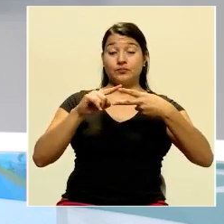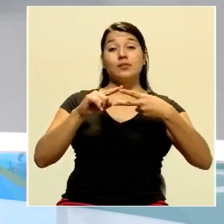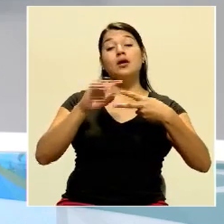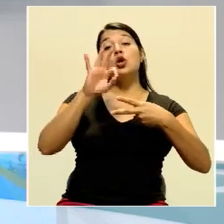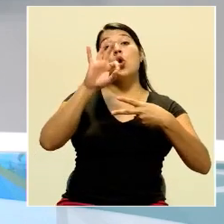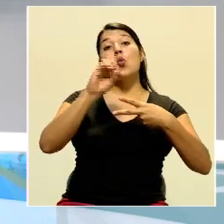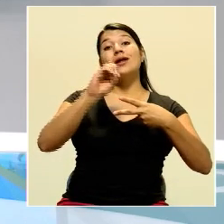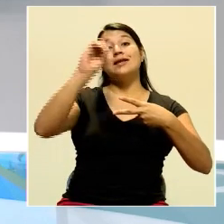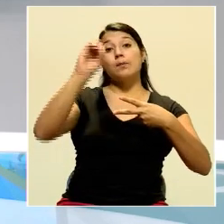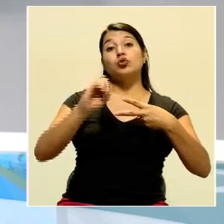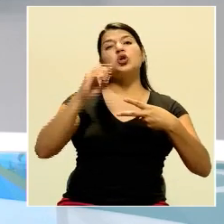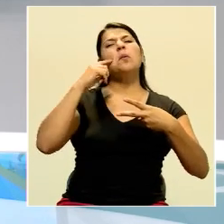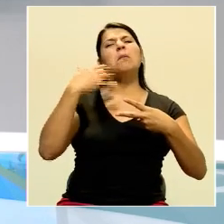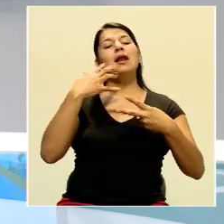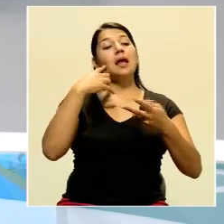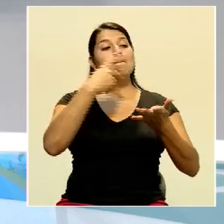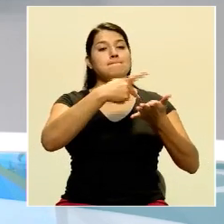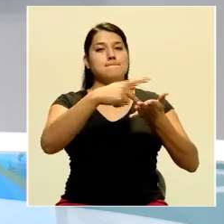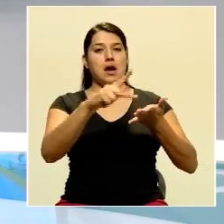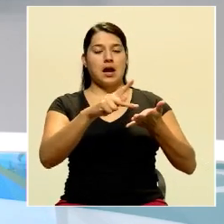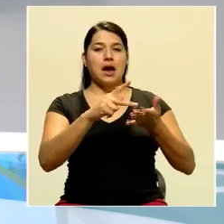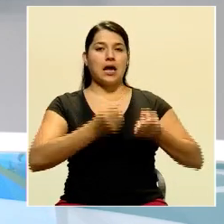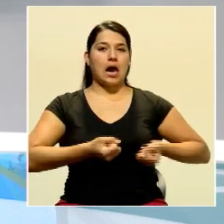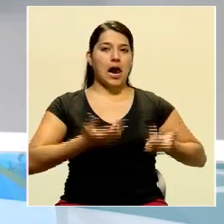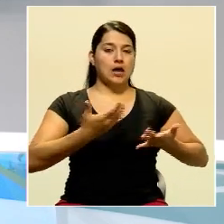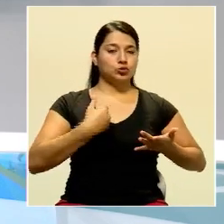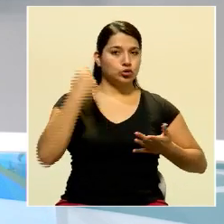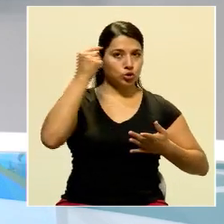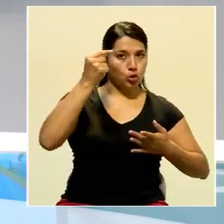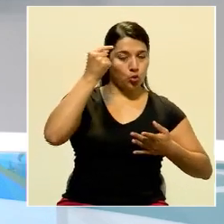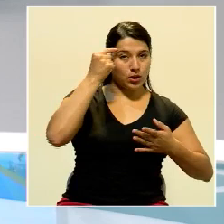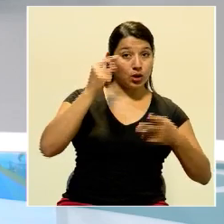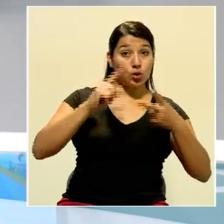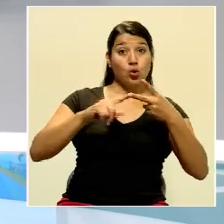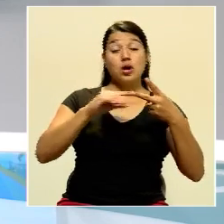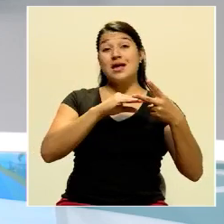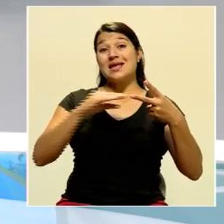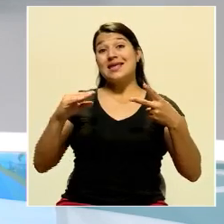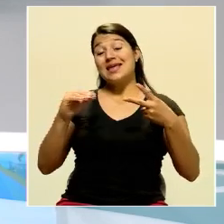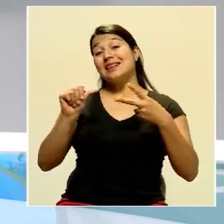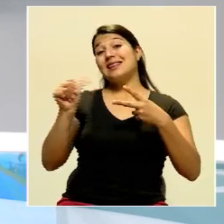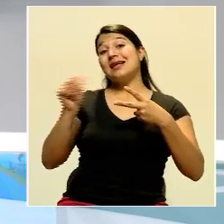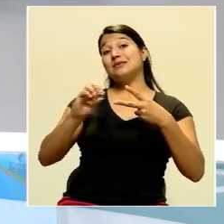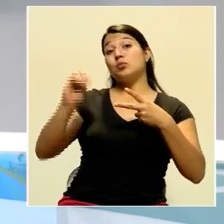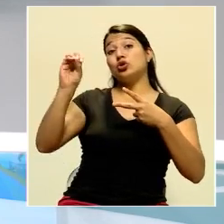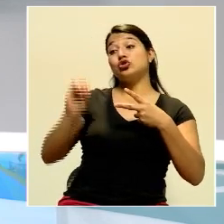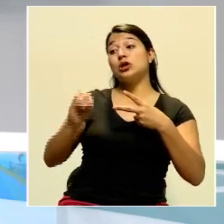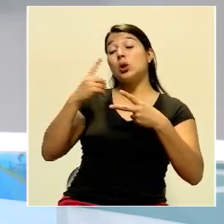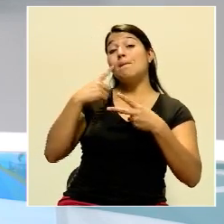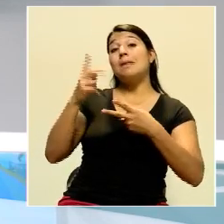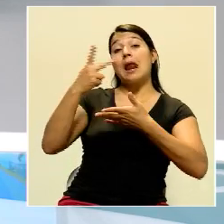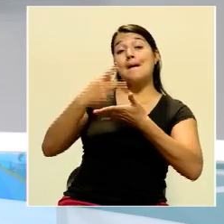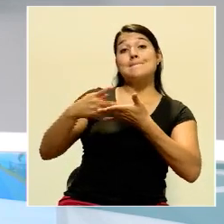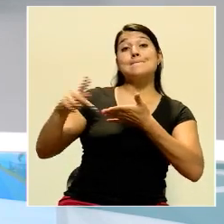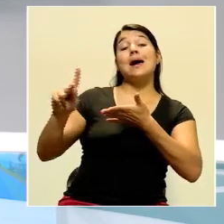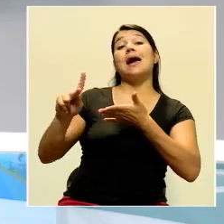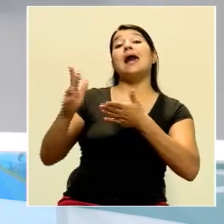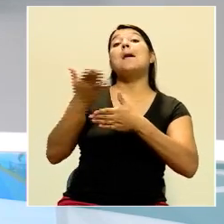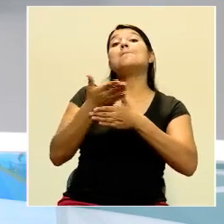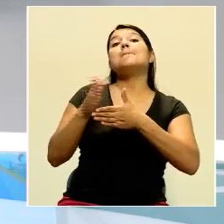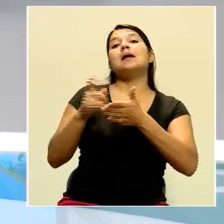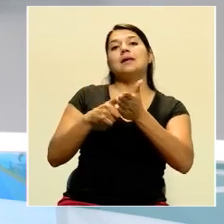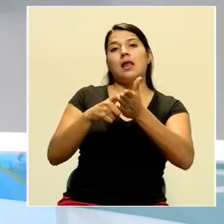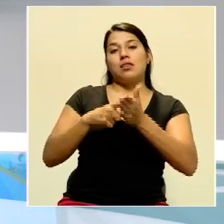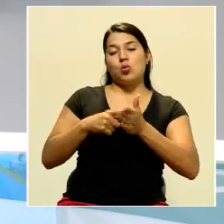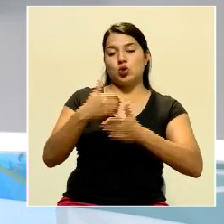para financiar gastos del Estado y 1 de cada 10 dólares se aplicará a cancelar parte de la deuda que